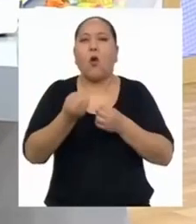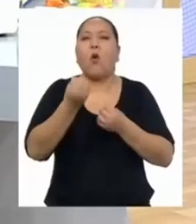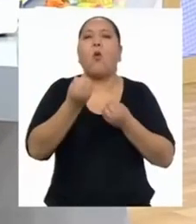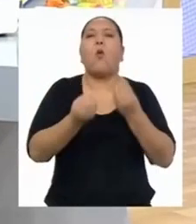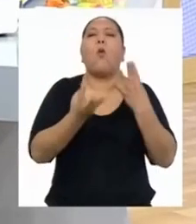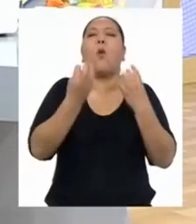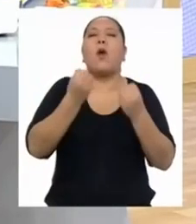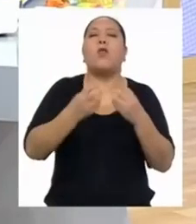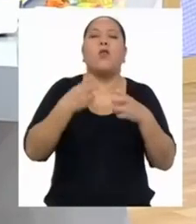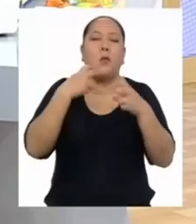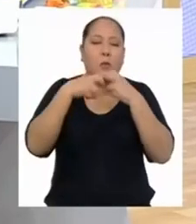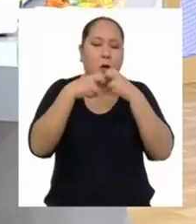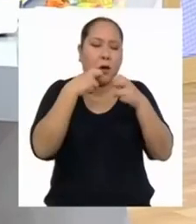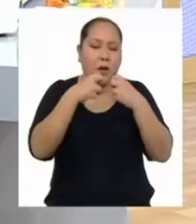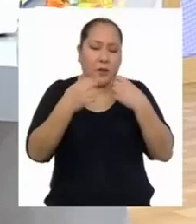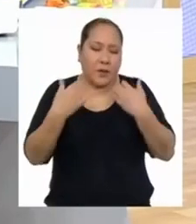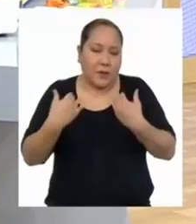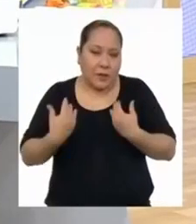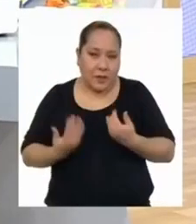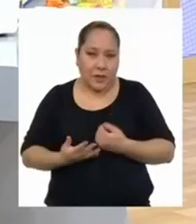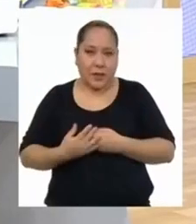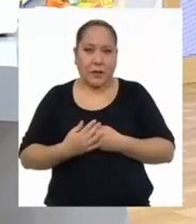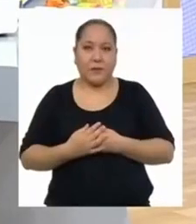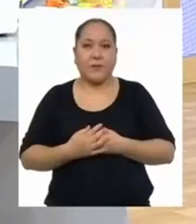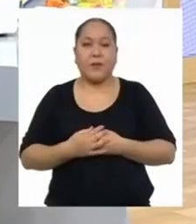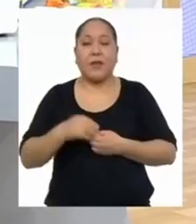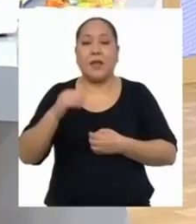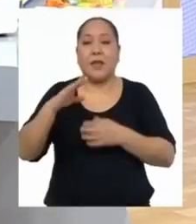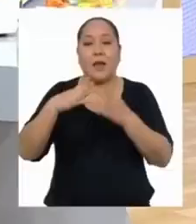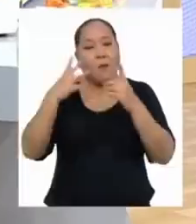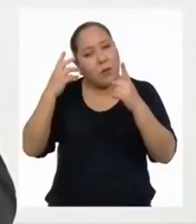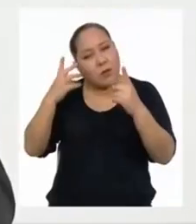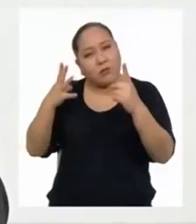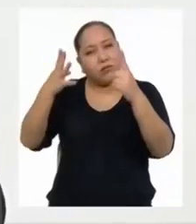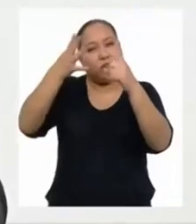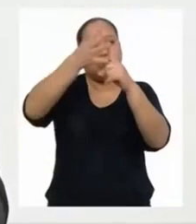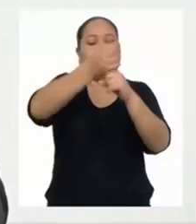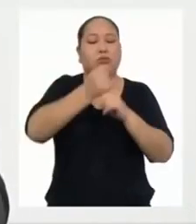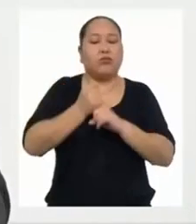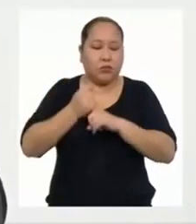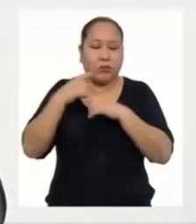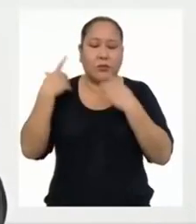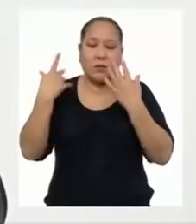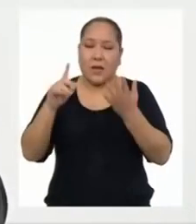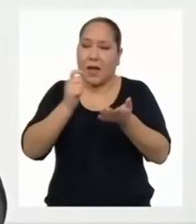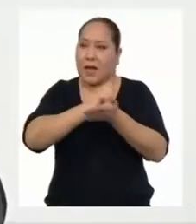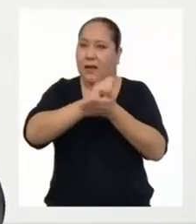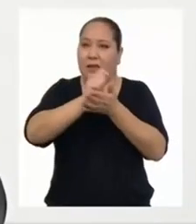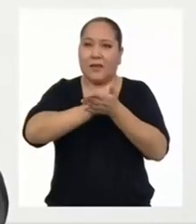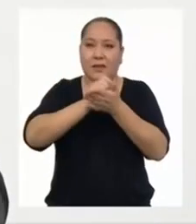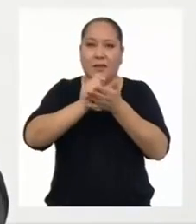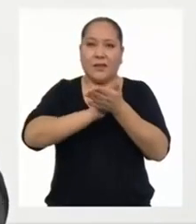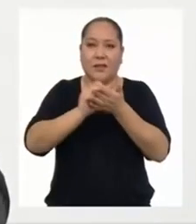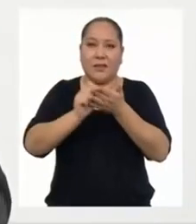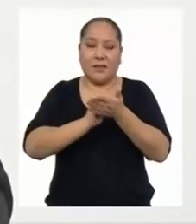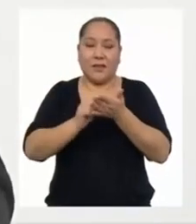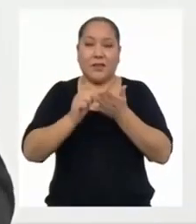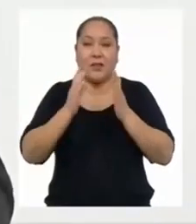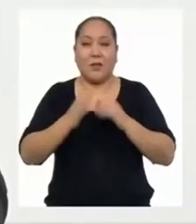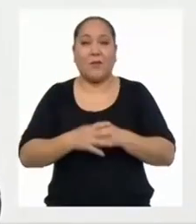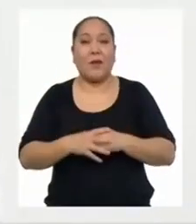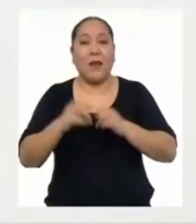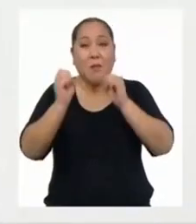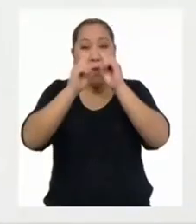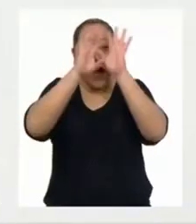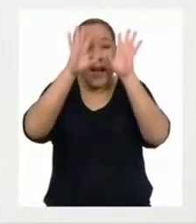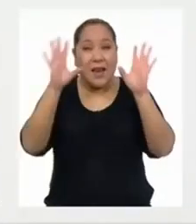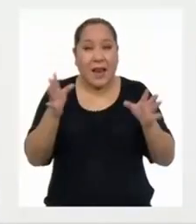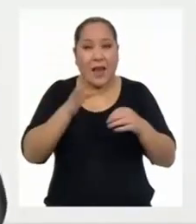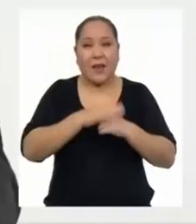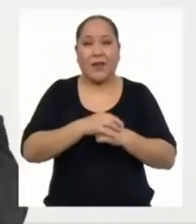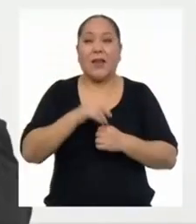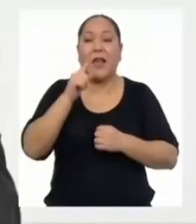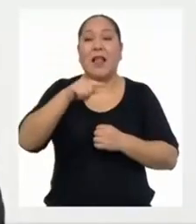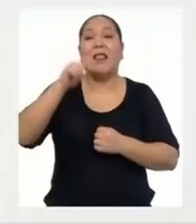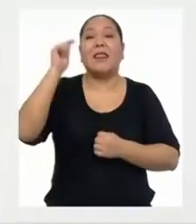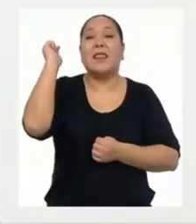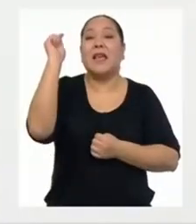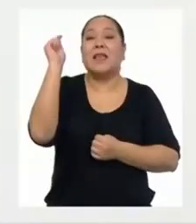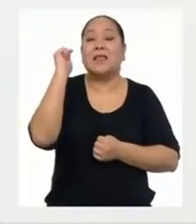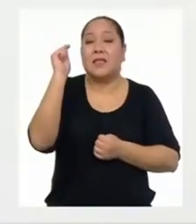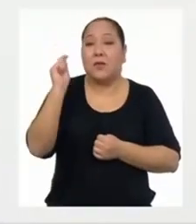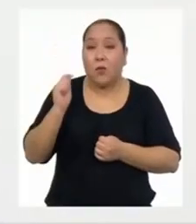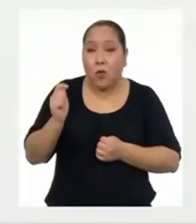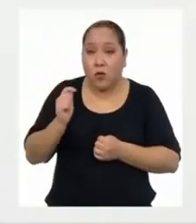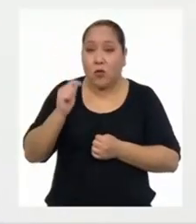de encararlas, para finalmente lograr éxito como escritor. Para que nos quede más claro aún, el testimonio es